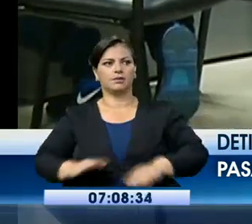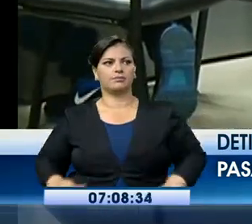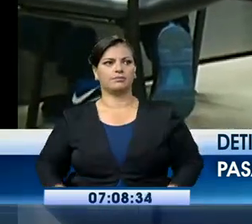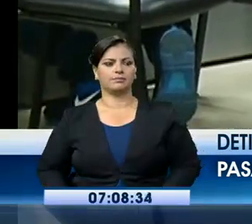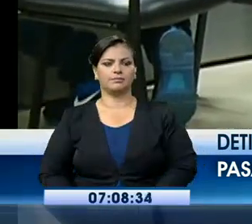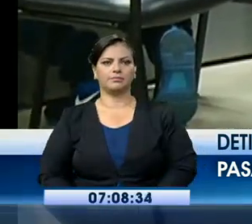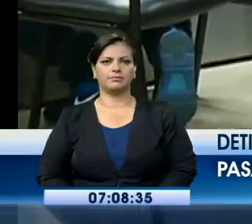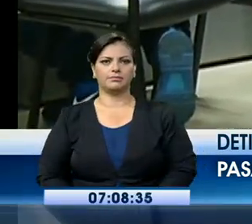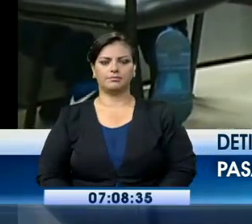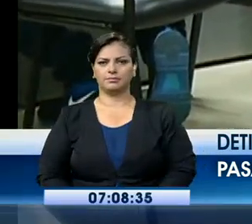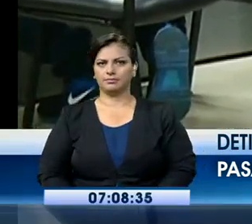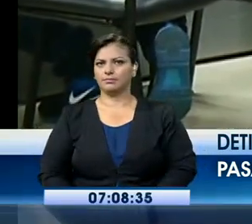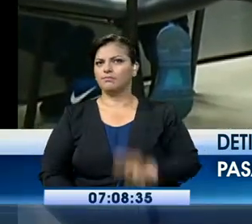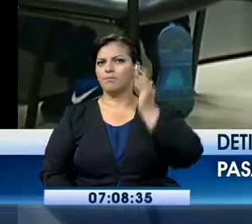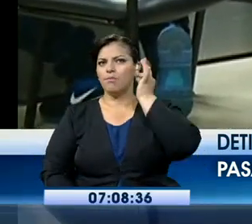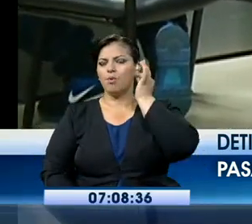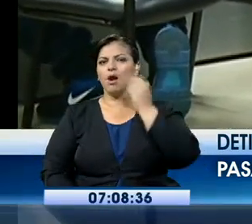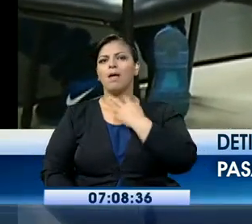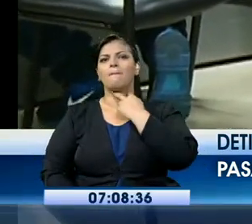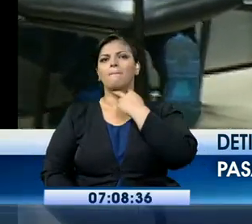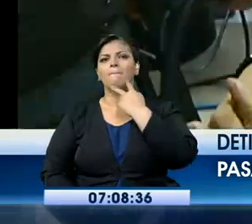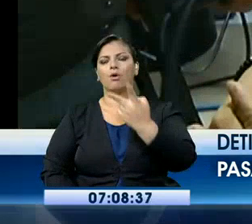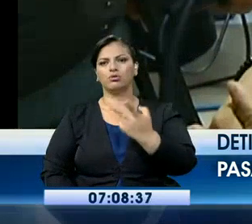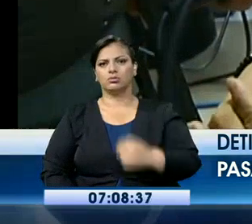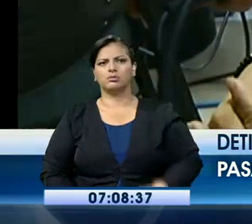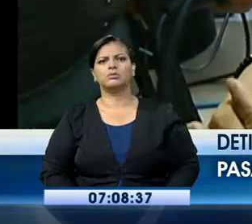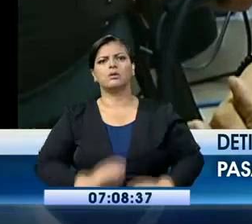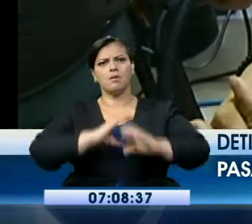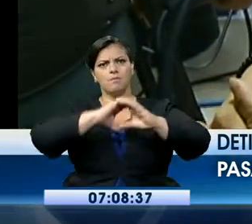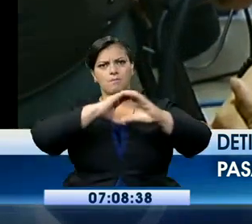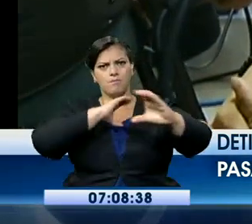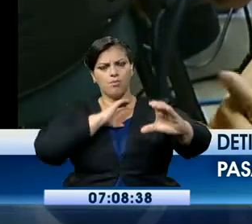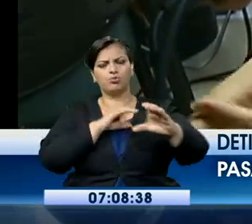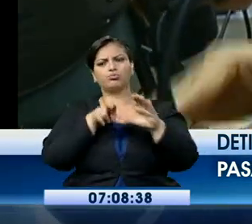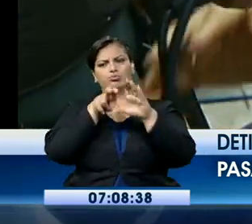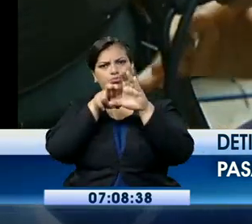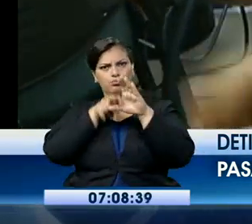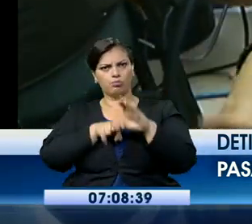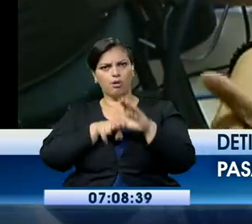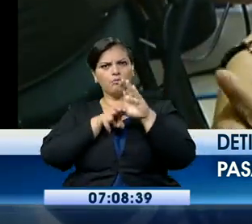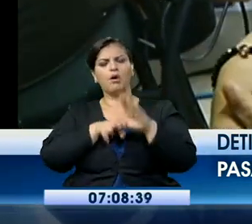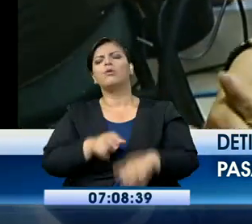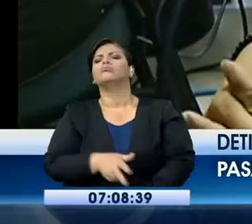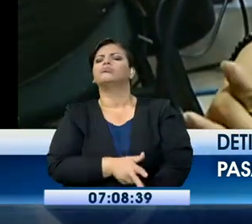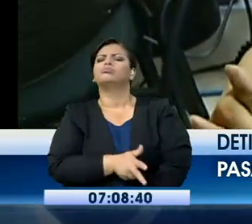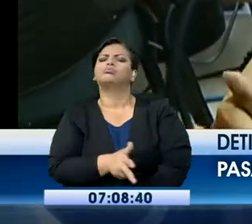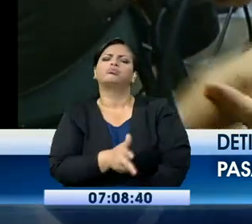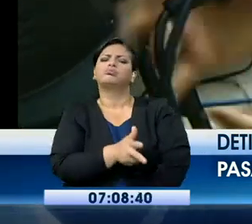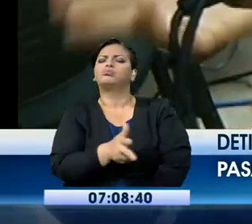bus. Más o menos a la altura de Vergeles, estos tres chicos